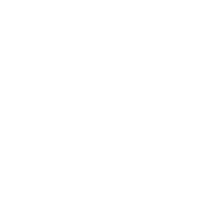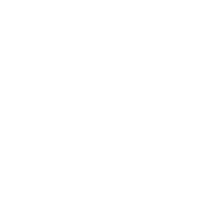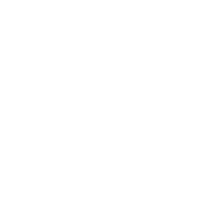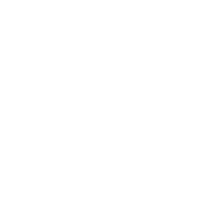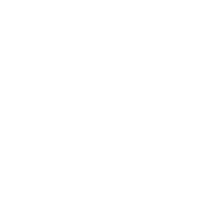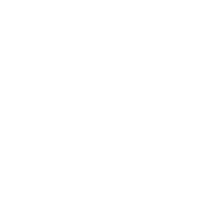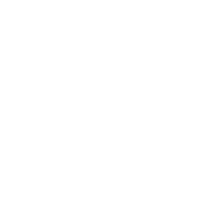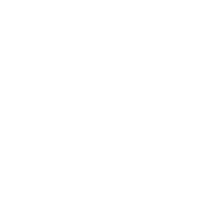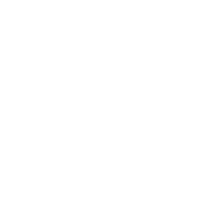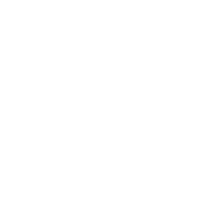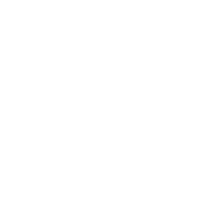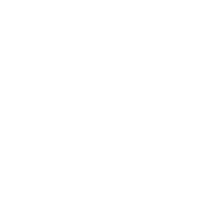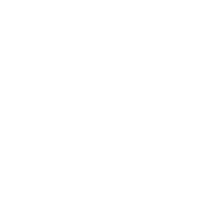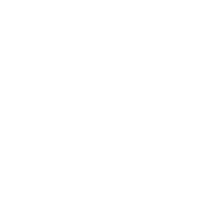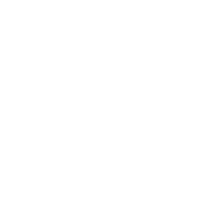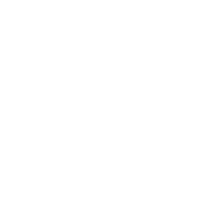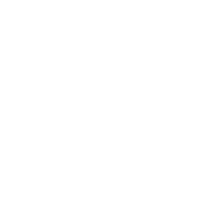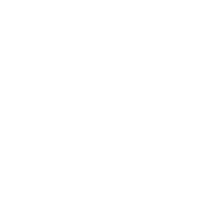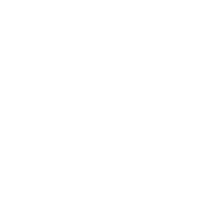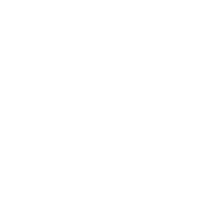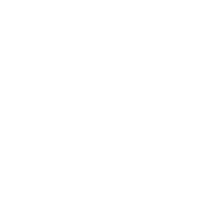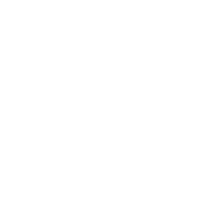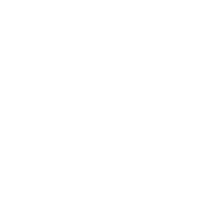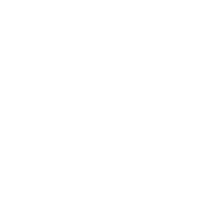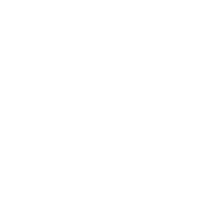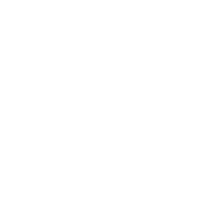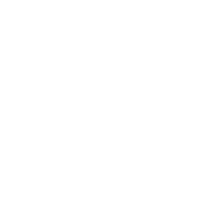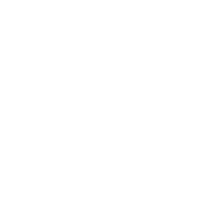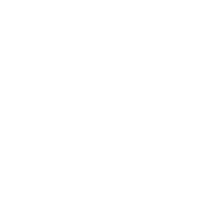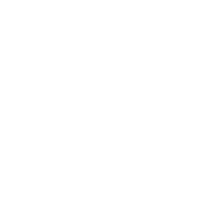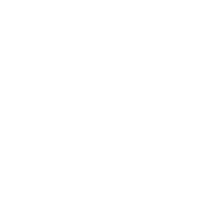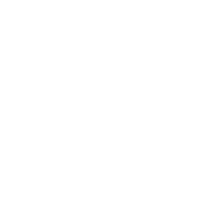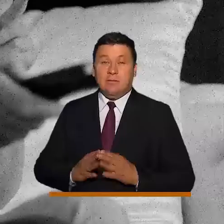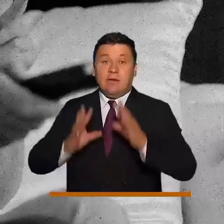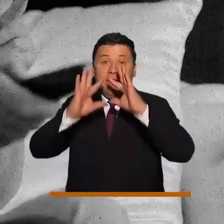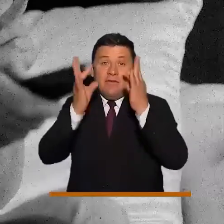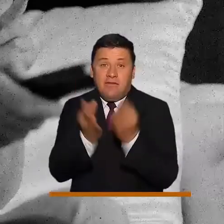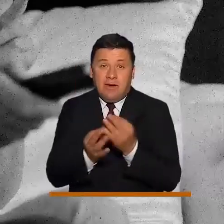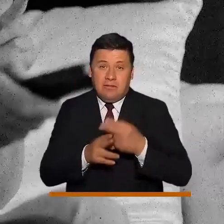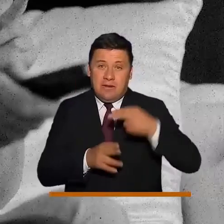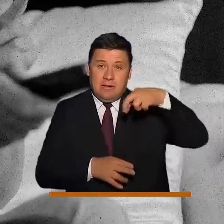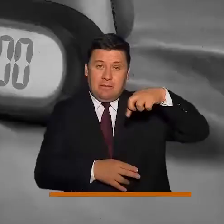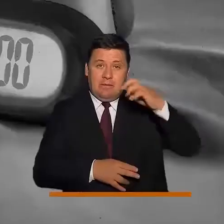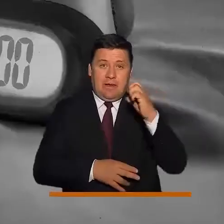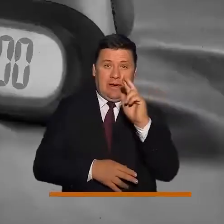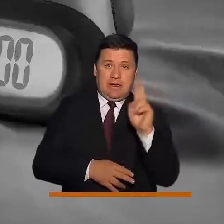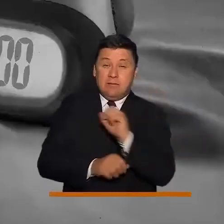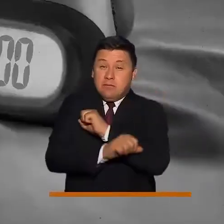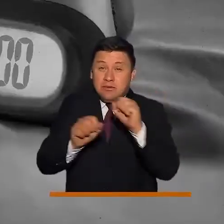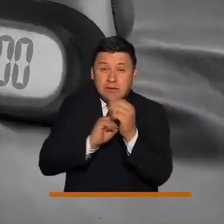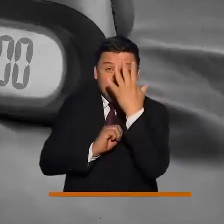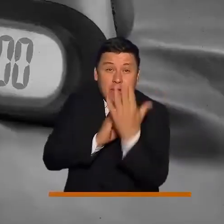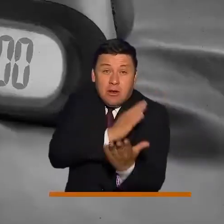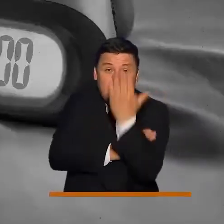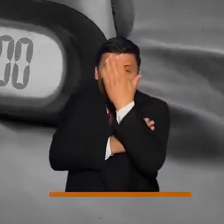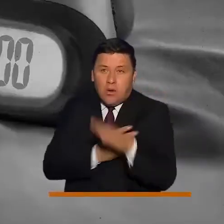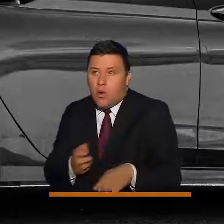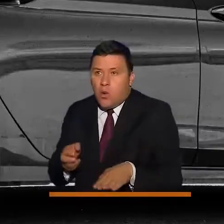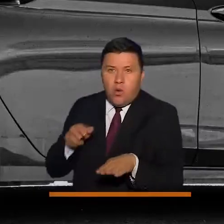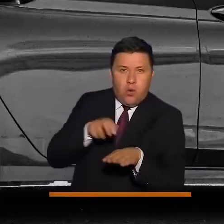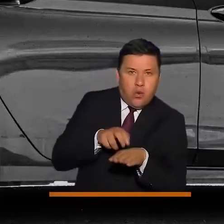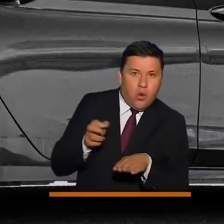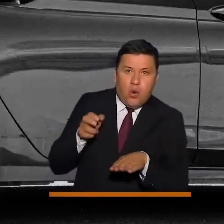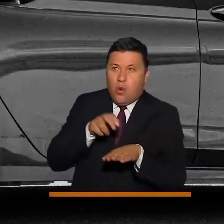poder vivir. El futuro es de todos. Gobierno de Colombia. La familia Pérez. Se levantan a las 5 de la mañana.